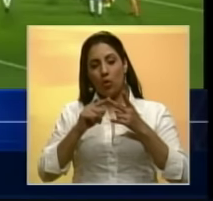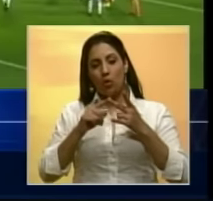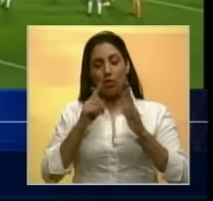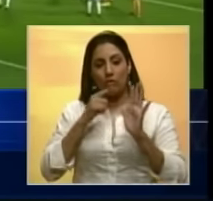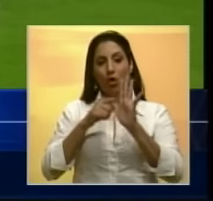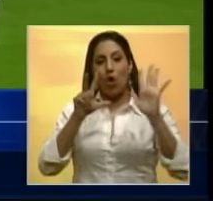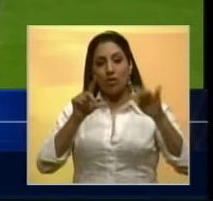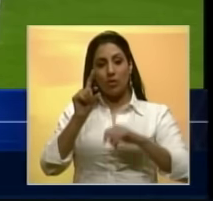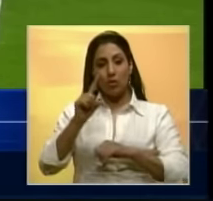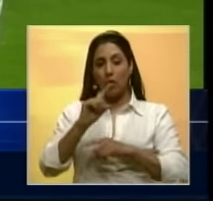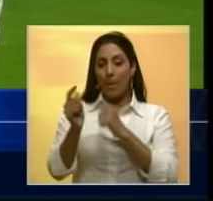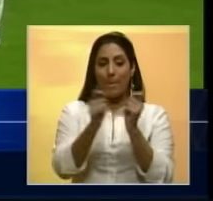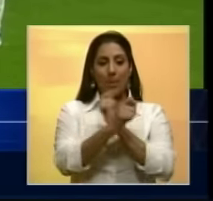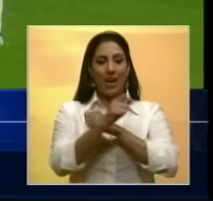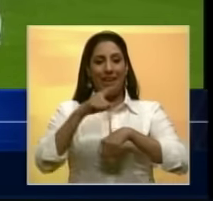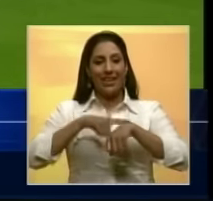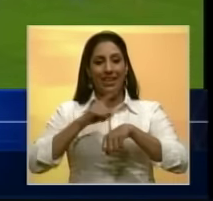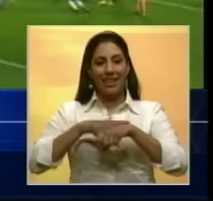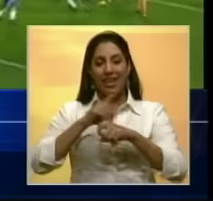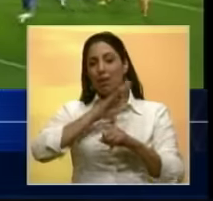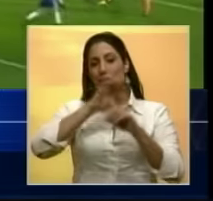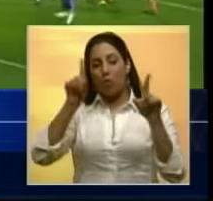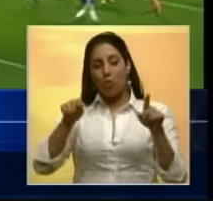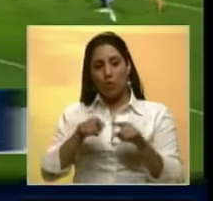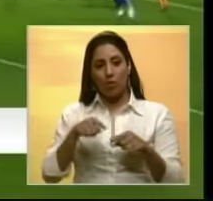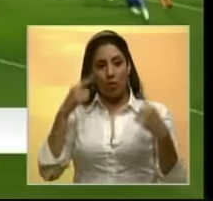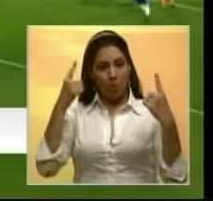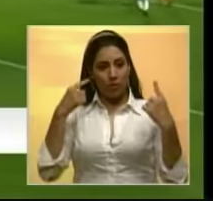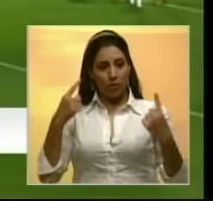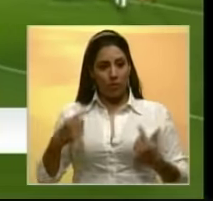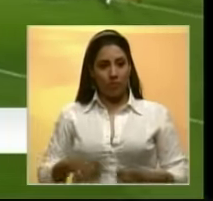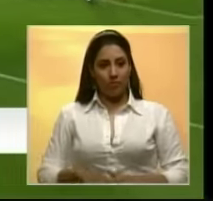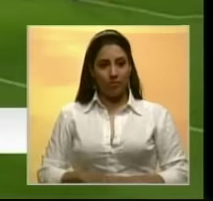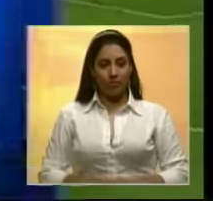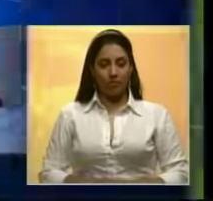fracción 81 convirtieron los tantos del cuadro londinense.